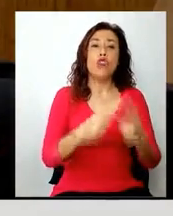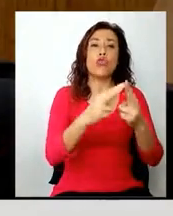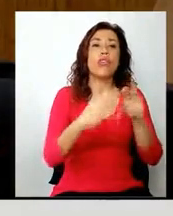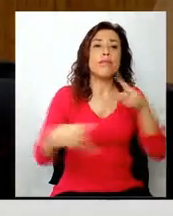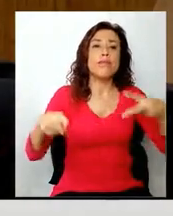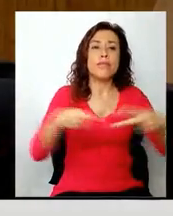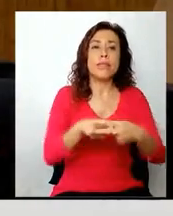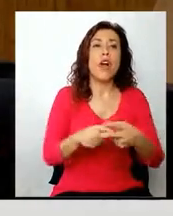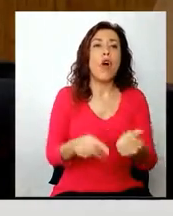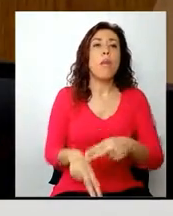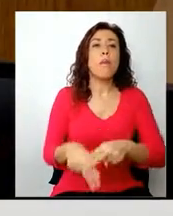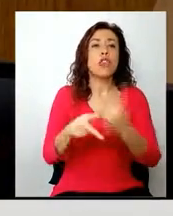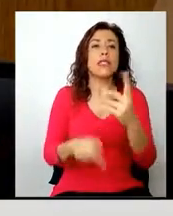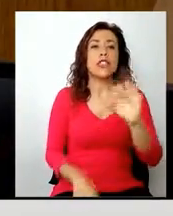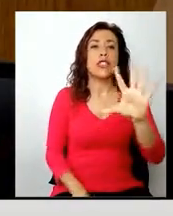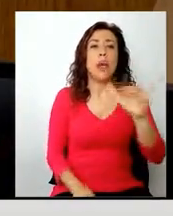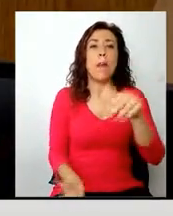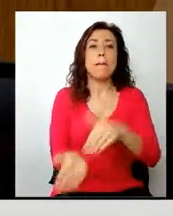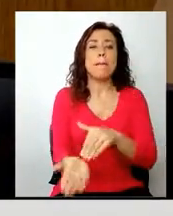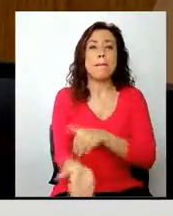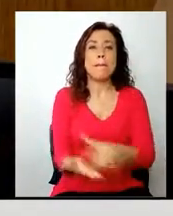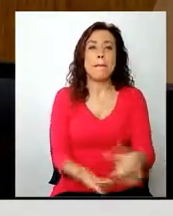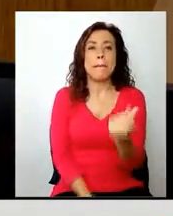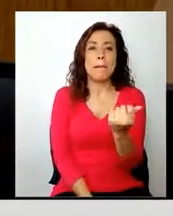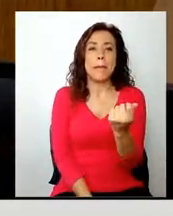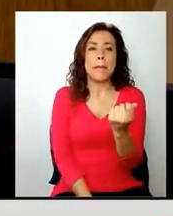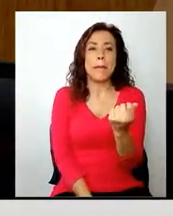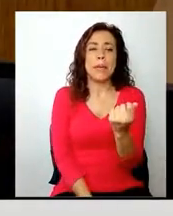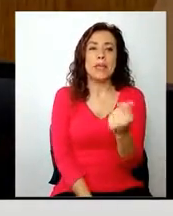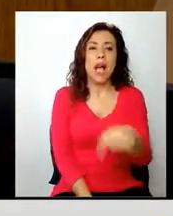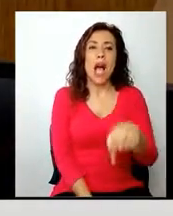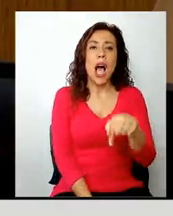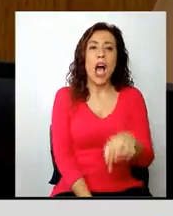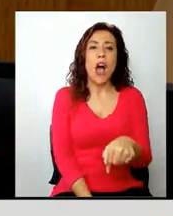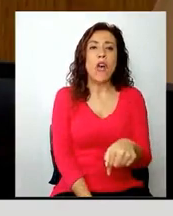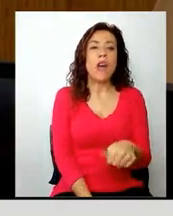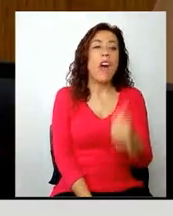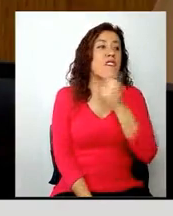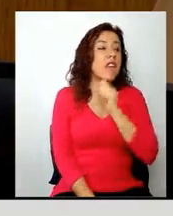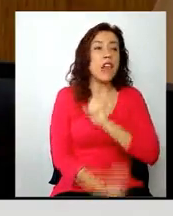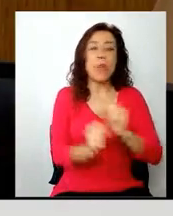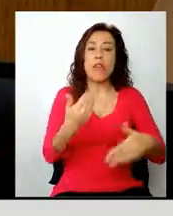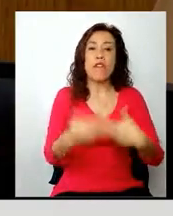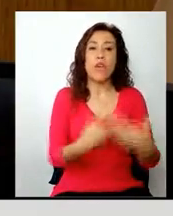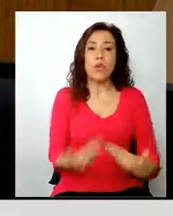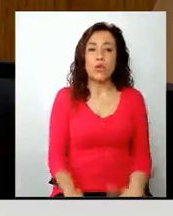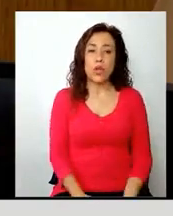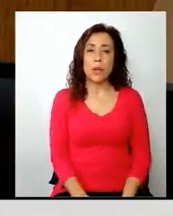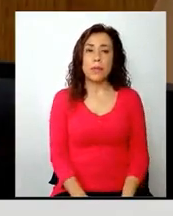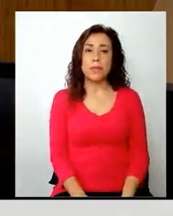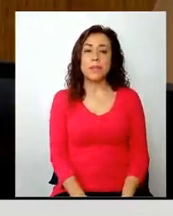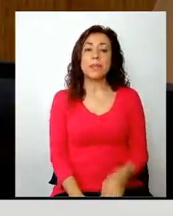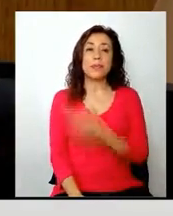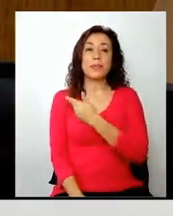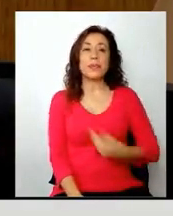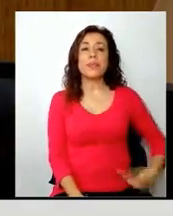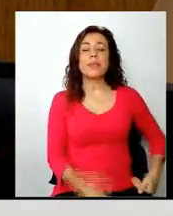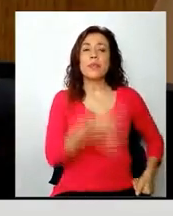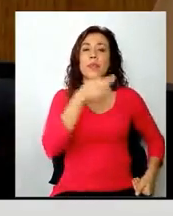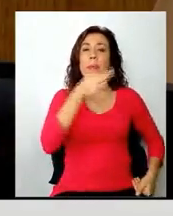a los 105 mil millones de pesos y que hoy hoy día no está funcionando ahora bien desde el ejecutivo han señalado Que las próximas